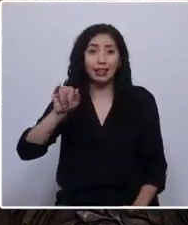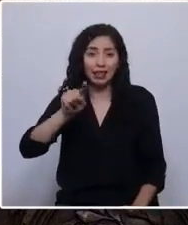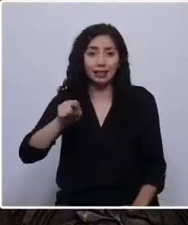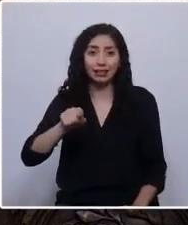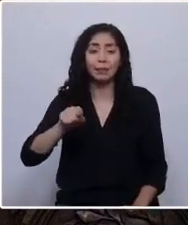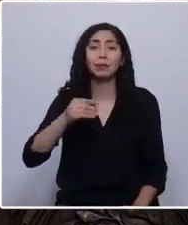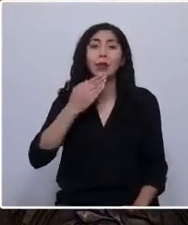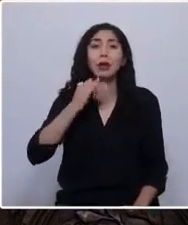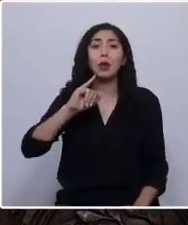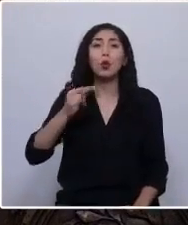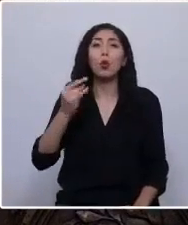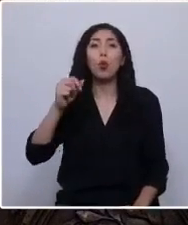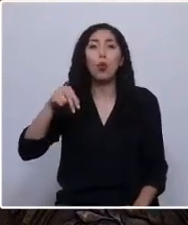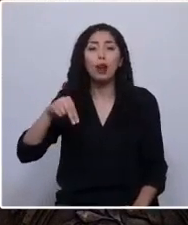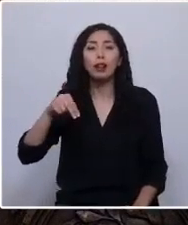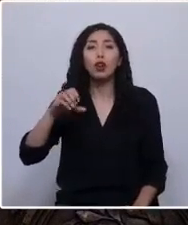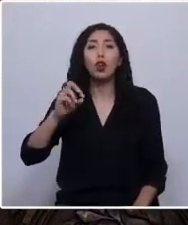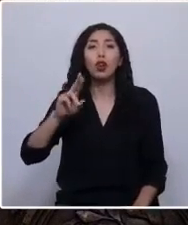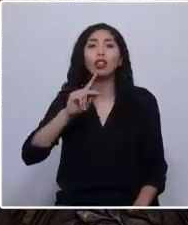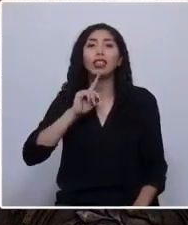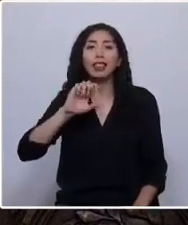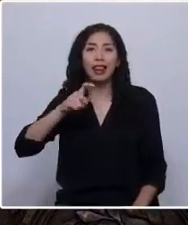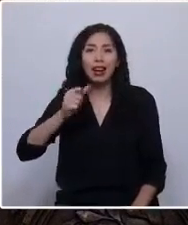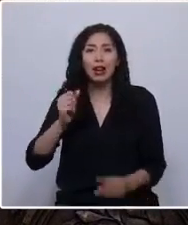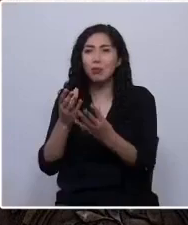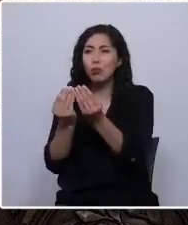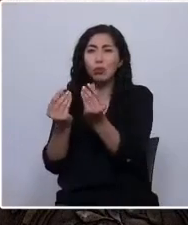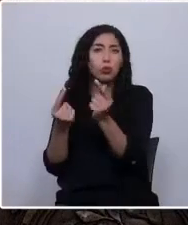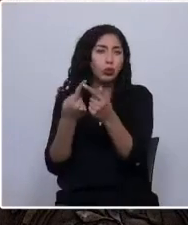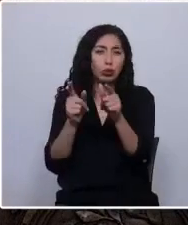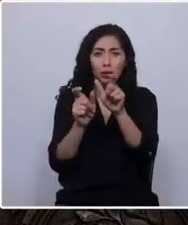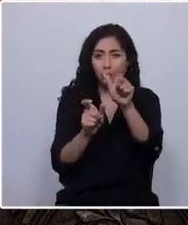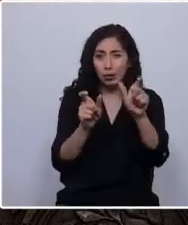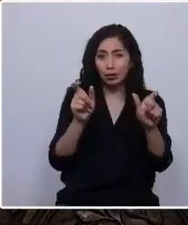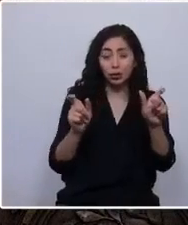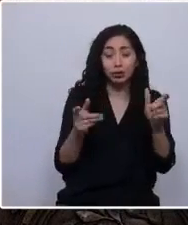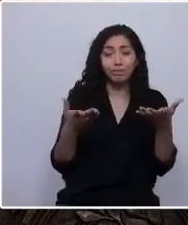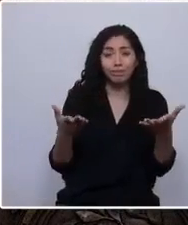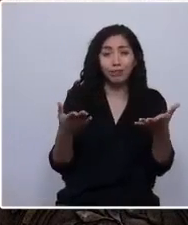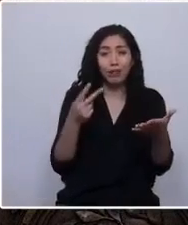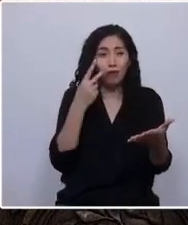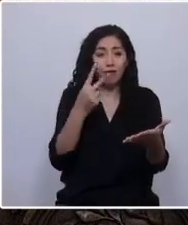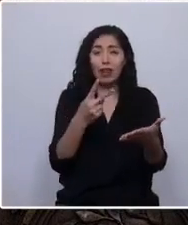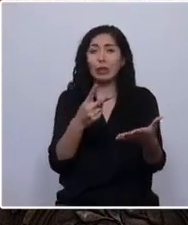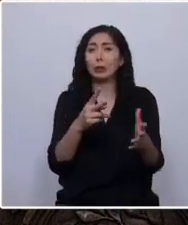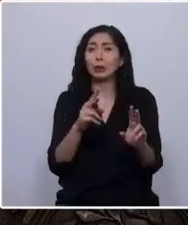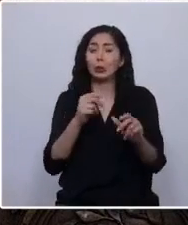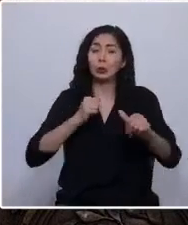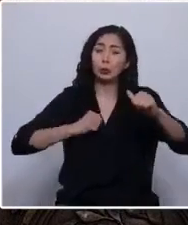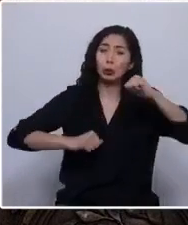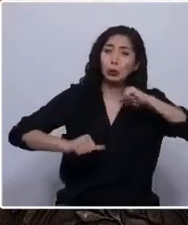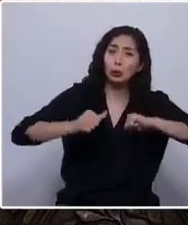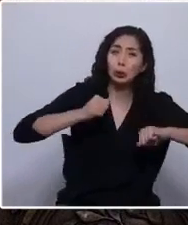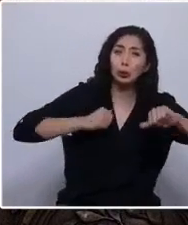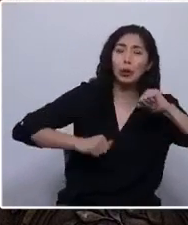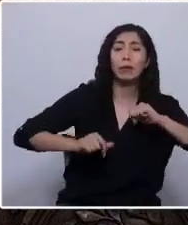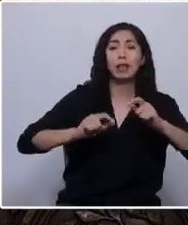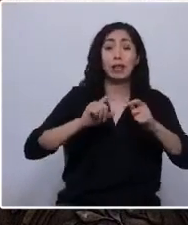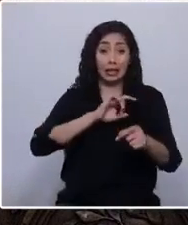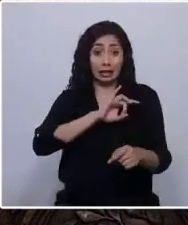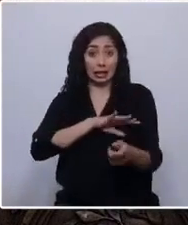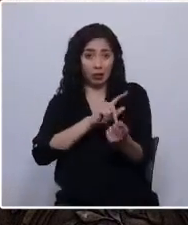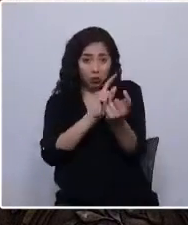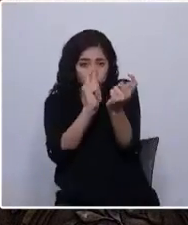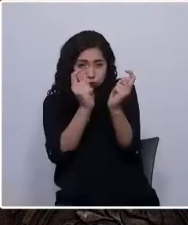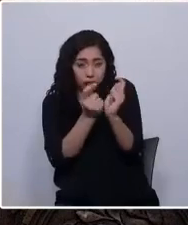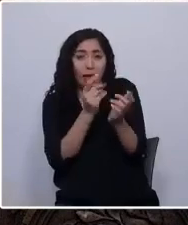Ortega y tantos otros que tuvieron que vivir la cara más dura de la precarización de la vida. La transformación de Chile debe